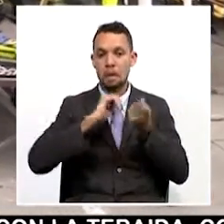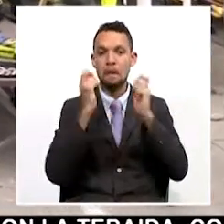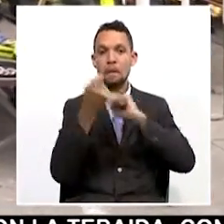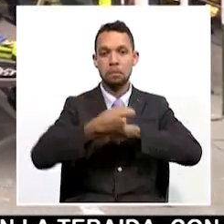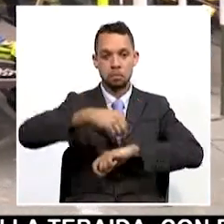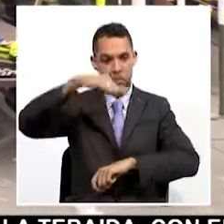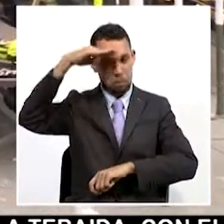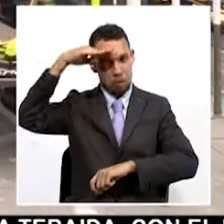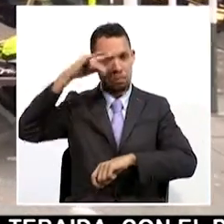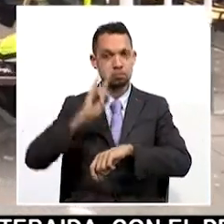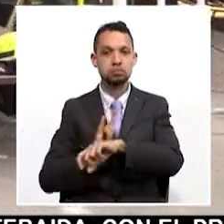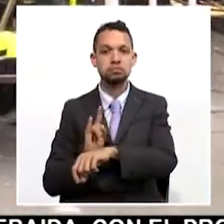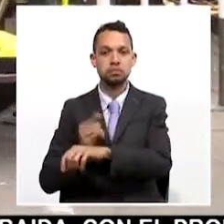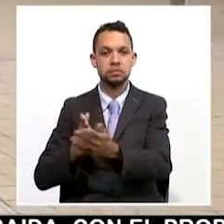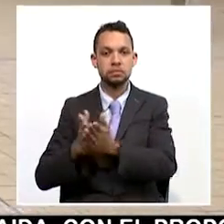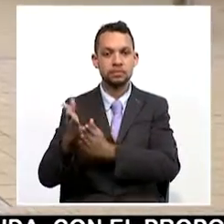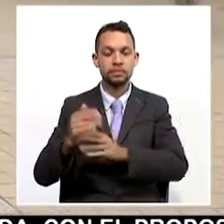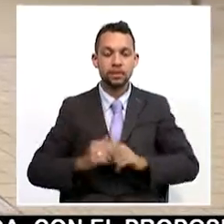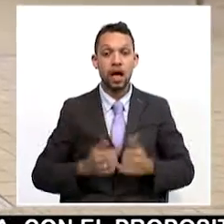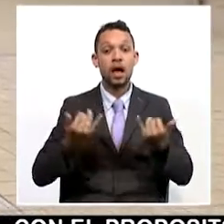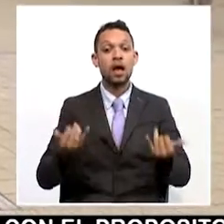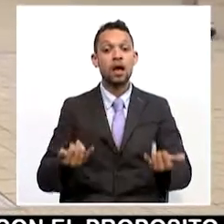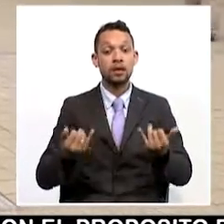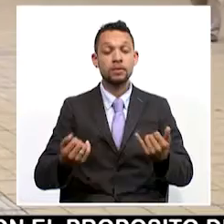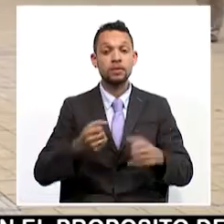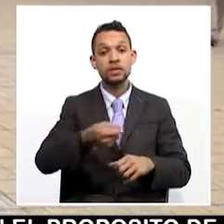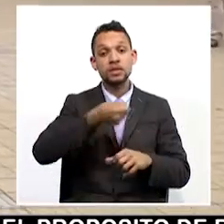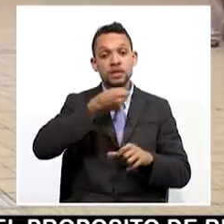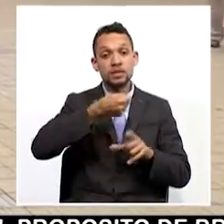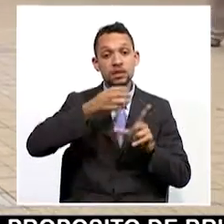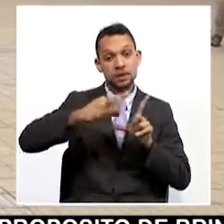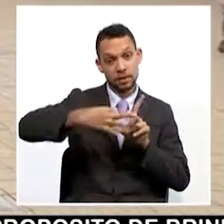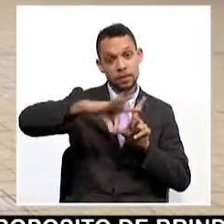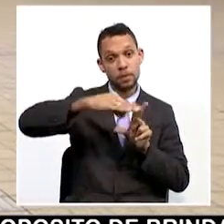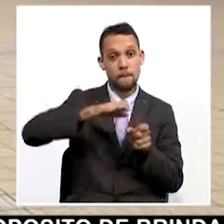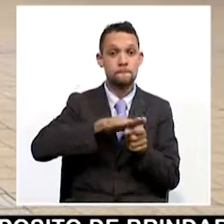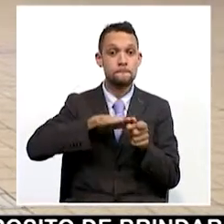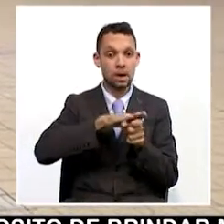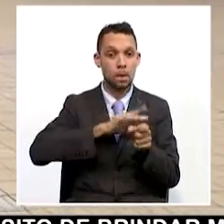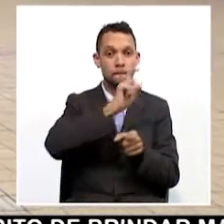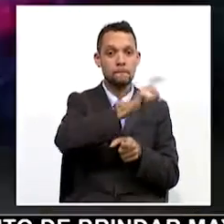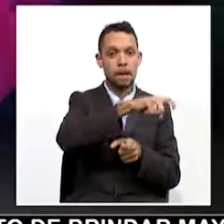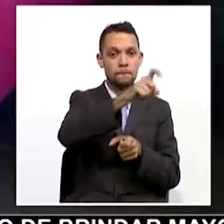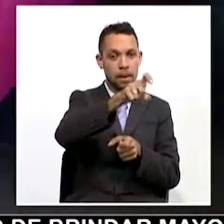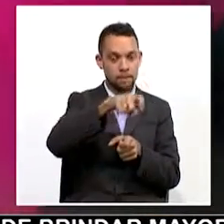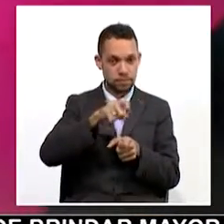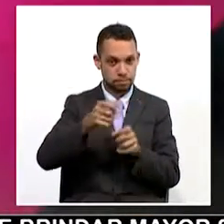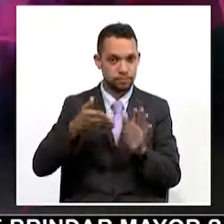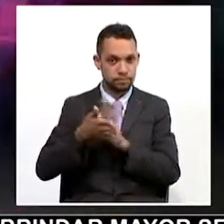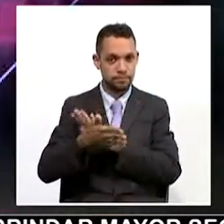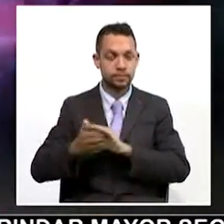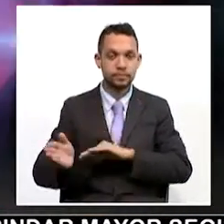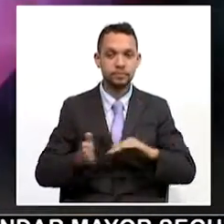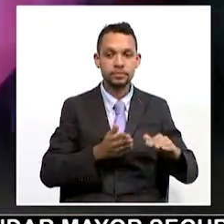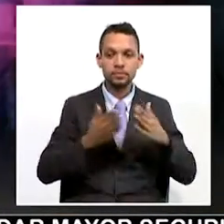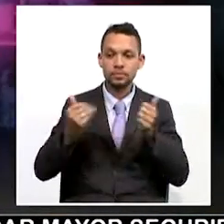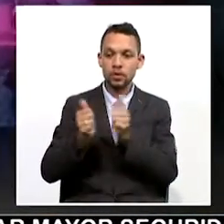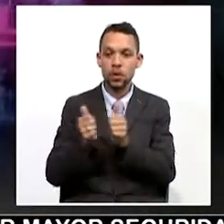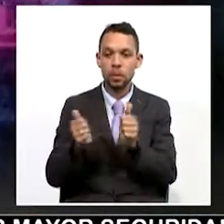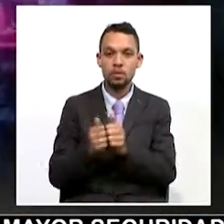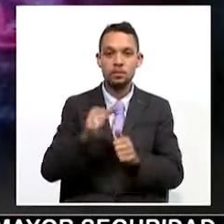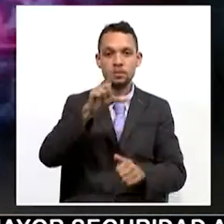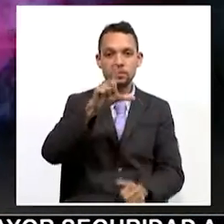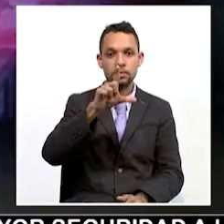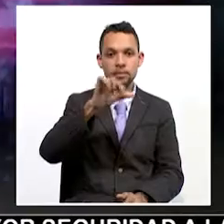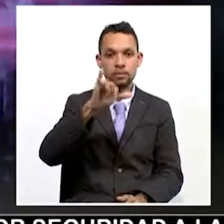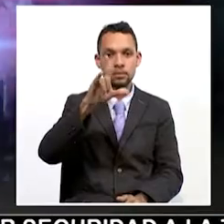autoridades, la Policía Metropolitana. Este es Telecafé Noticias en tu barrio. A nuestra compañera Liliana López,